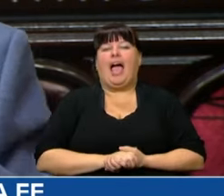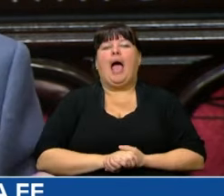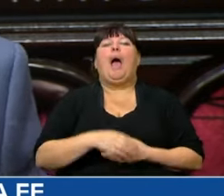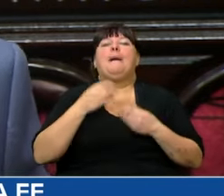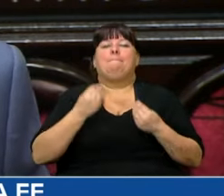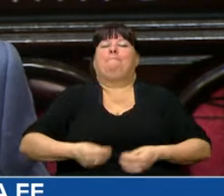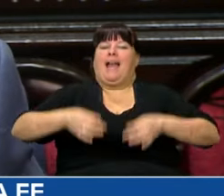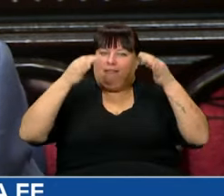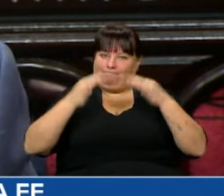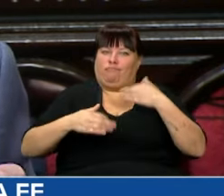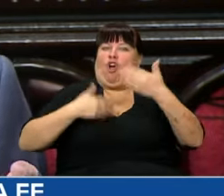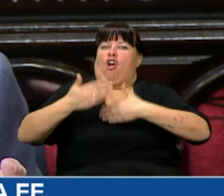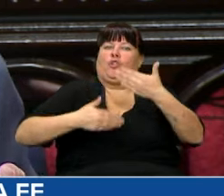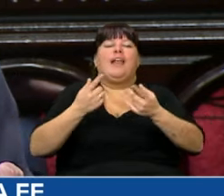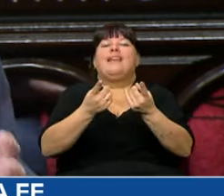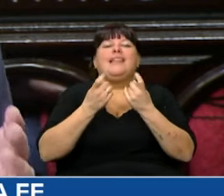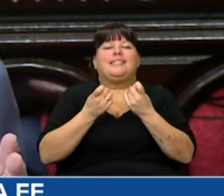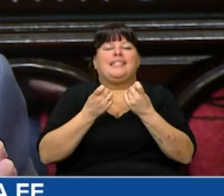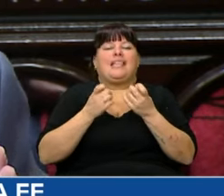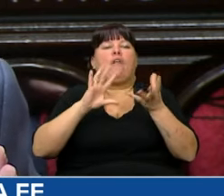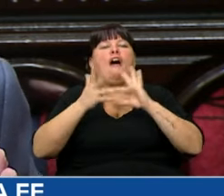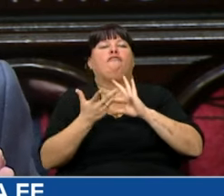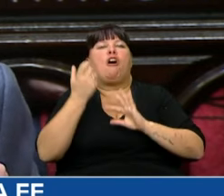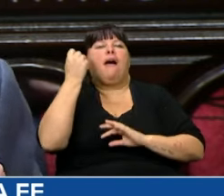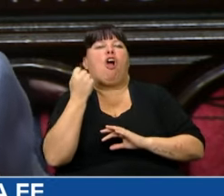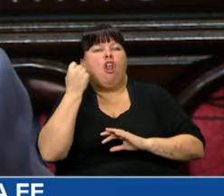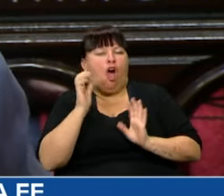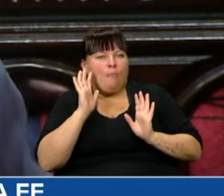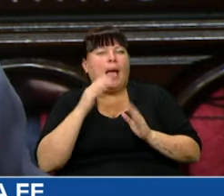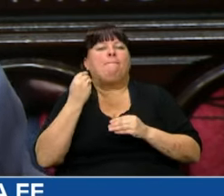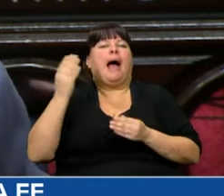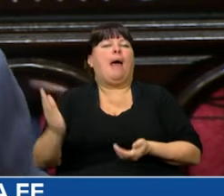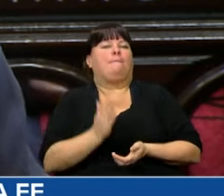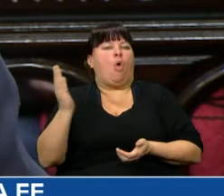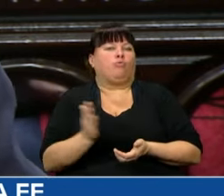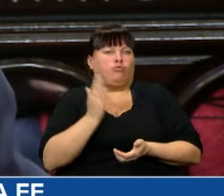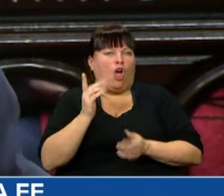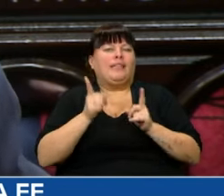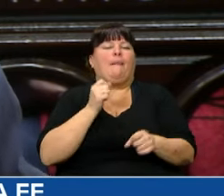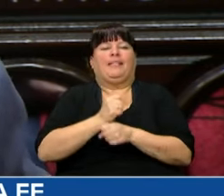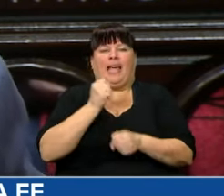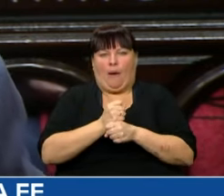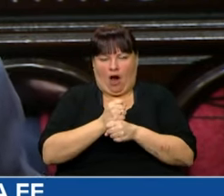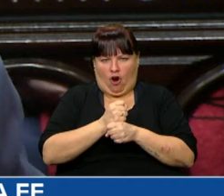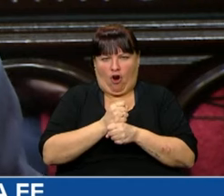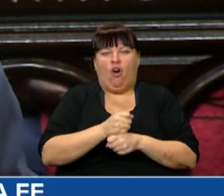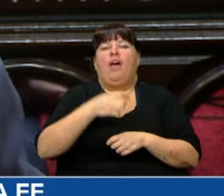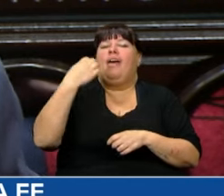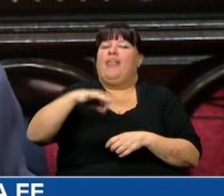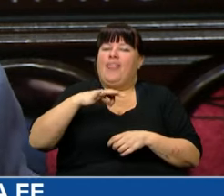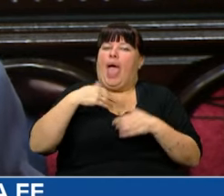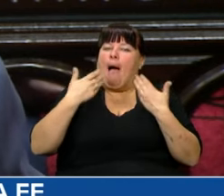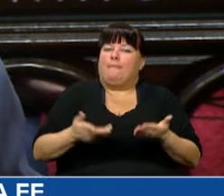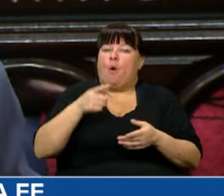para poder efectivamente avanzar, necesitan un modelo económico de producción y de trabajo, donde tengamos